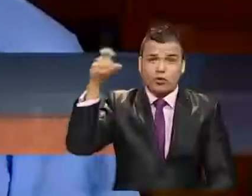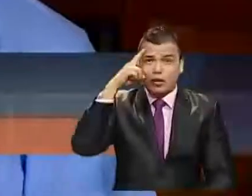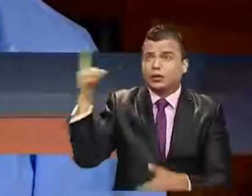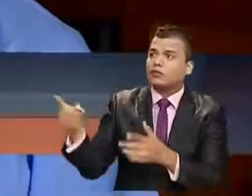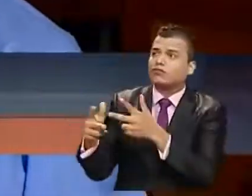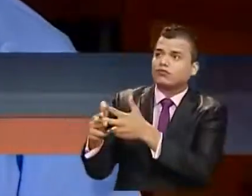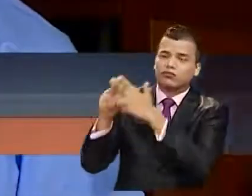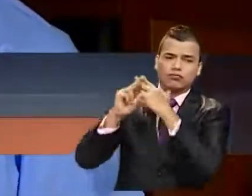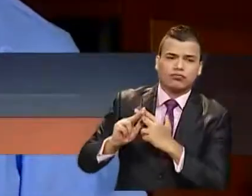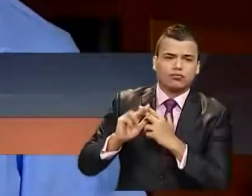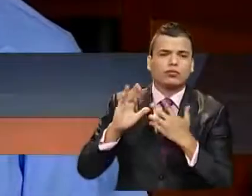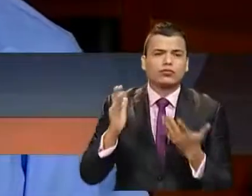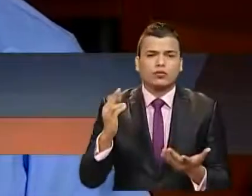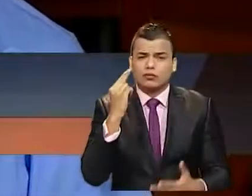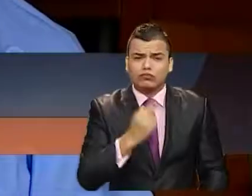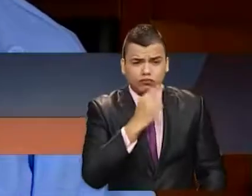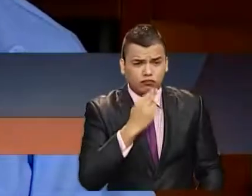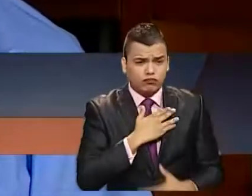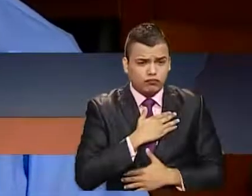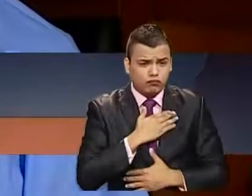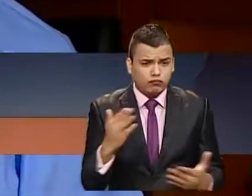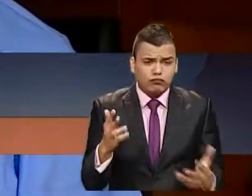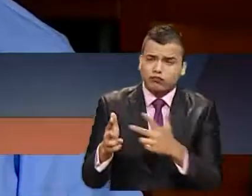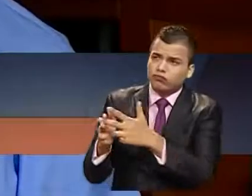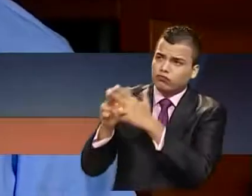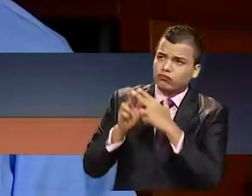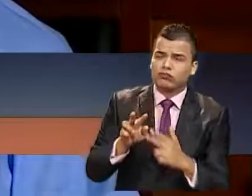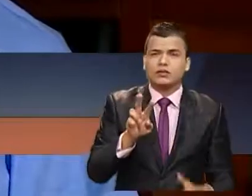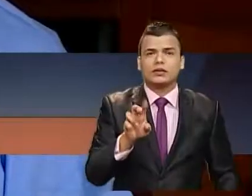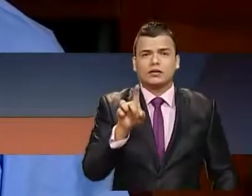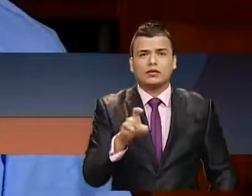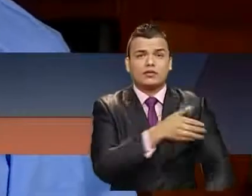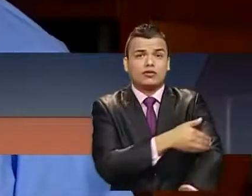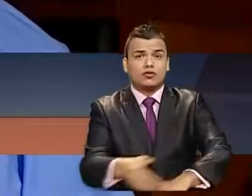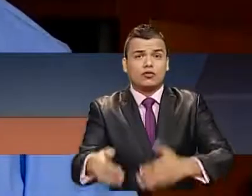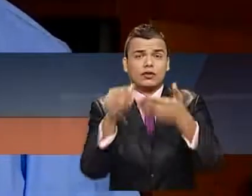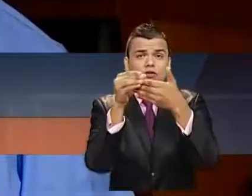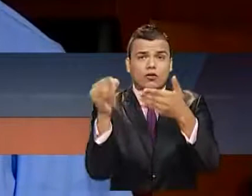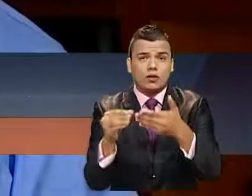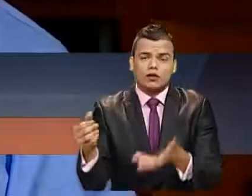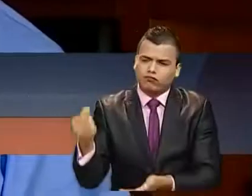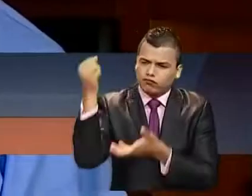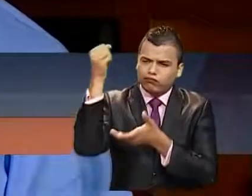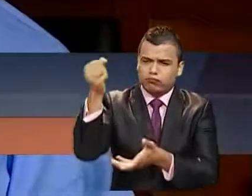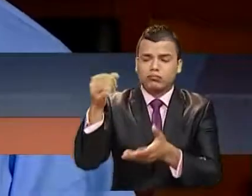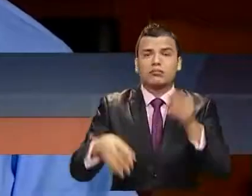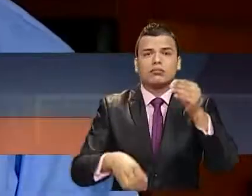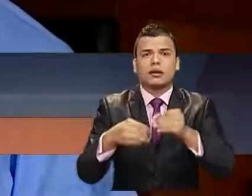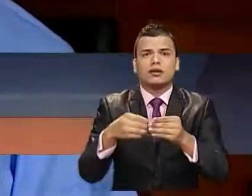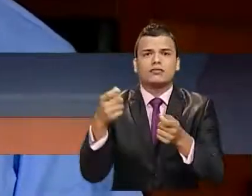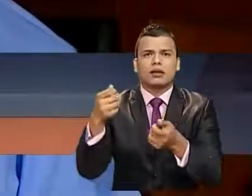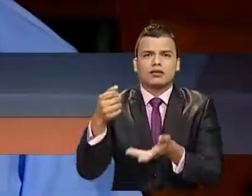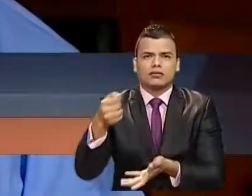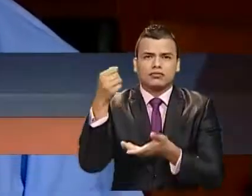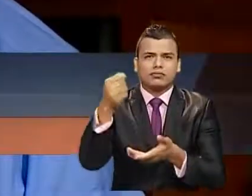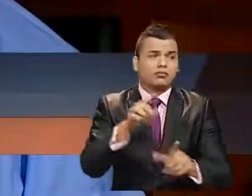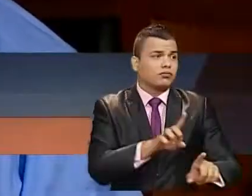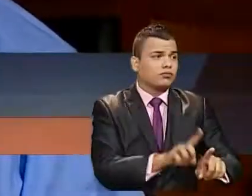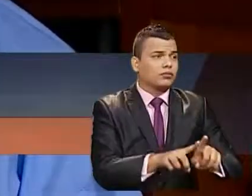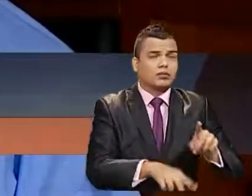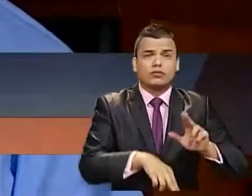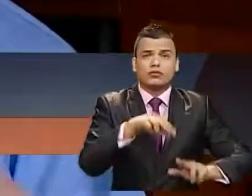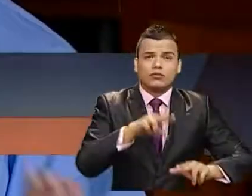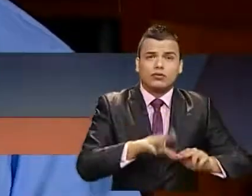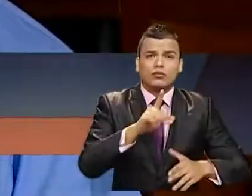porque se comprometió a hacer un crédito de 76 millones de dólares y los recursos que son de las obras por impuestos